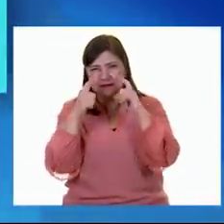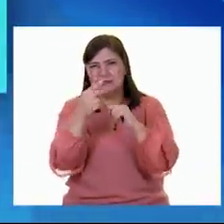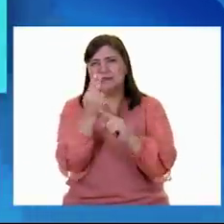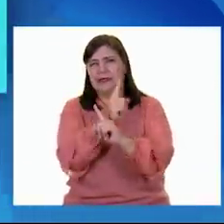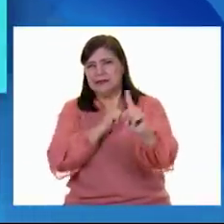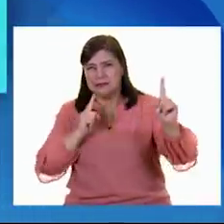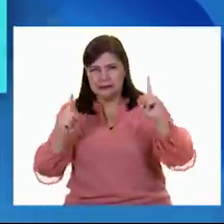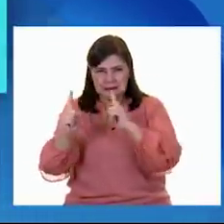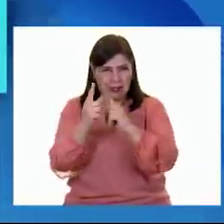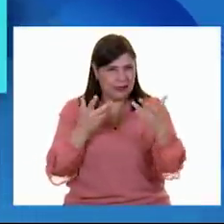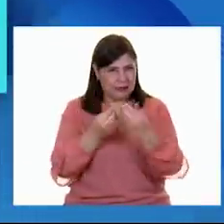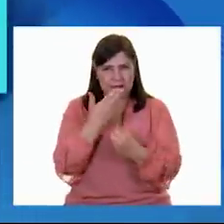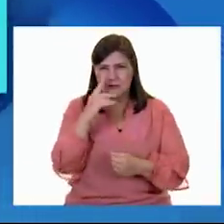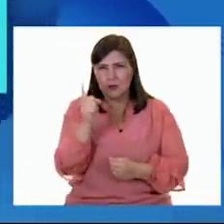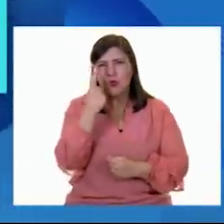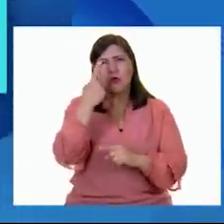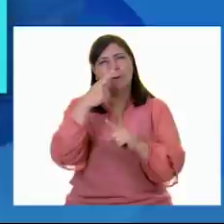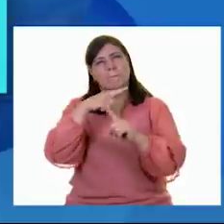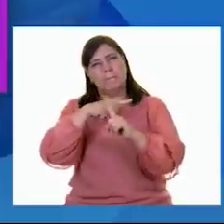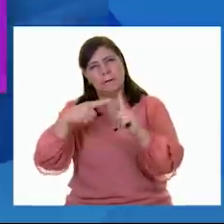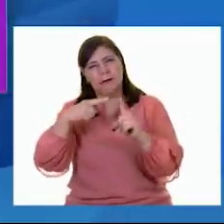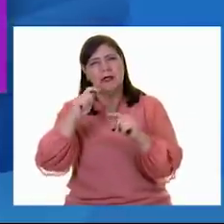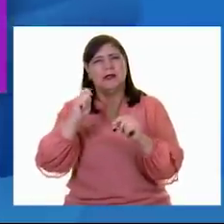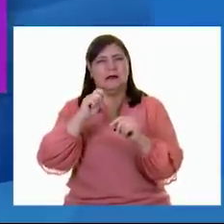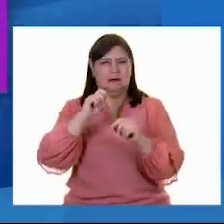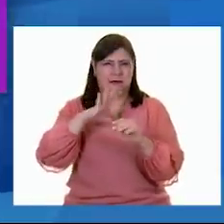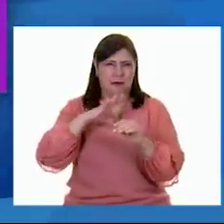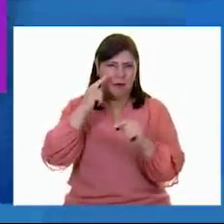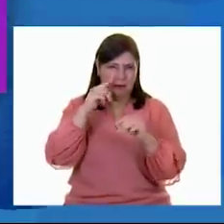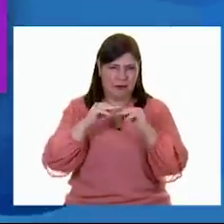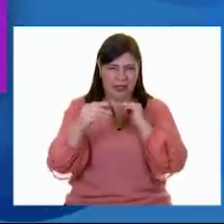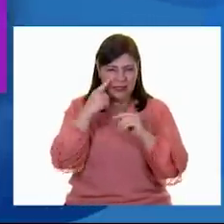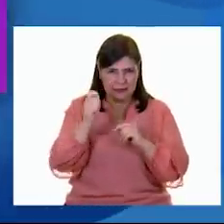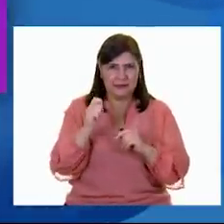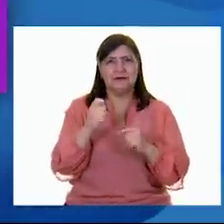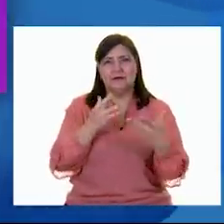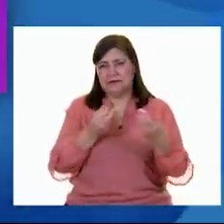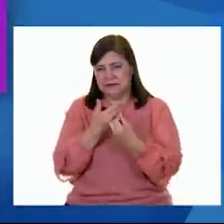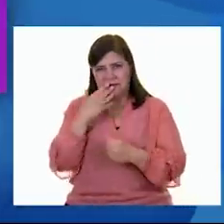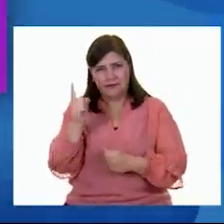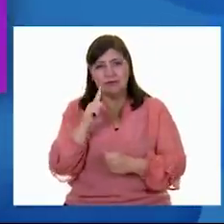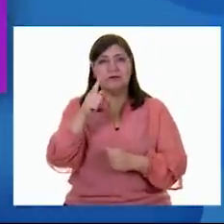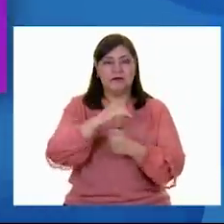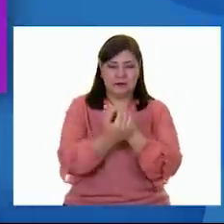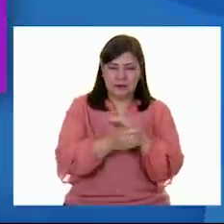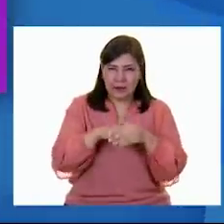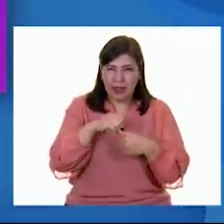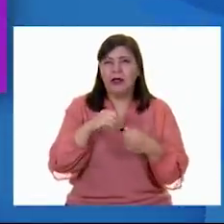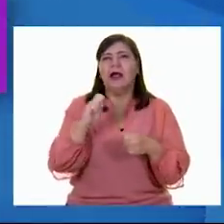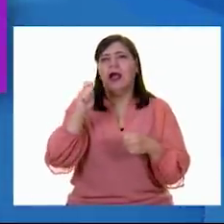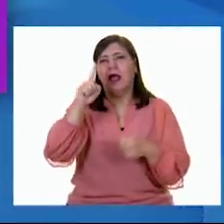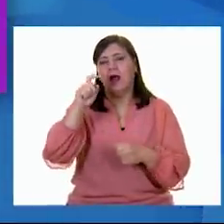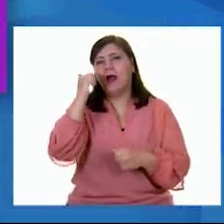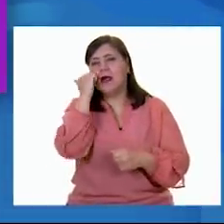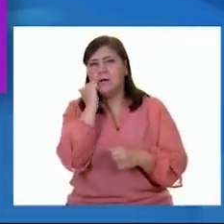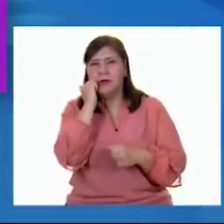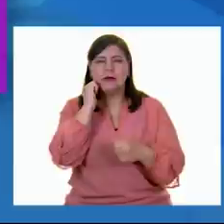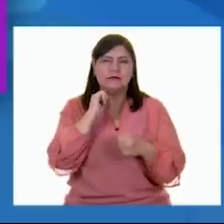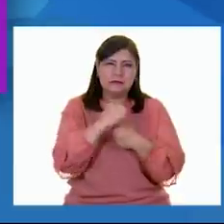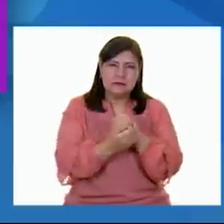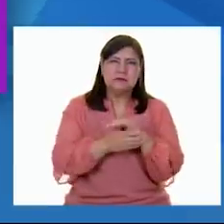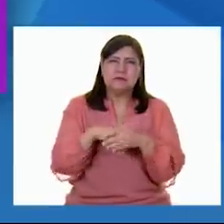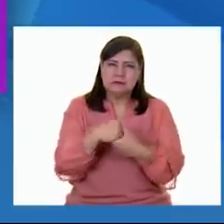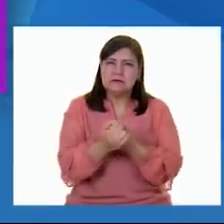una distancia mínima de 1.5 metros entre tú y los demás. Lávate las manos muy seguido con agua y jabón por lo menos